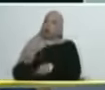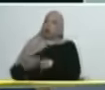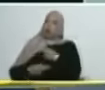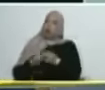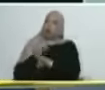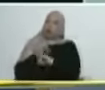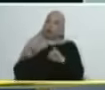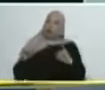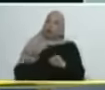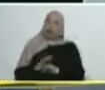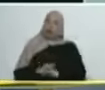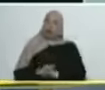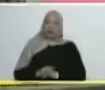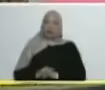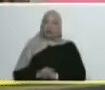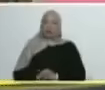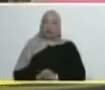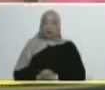independencia.